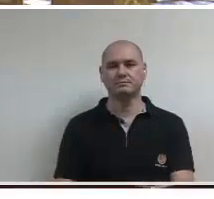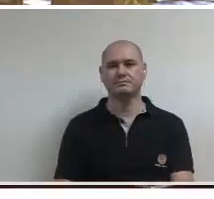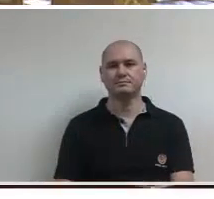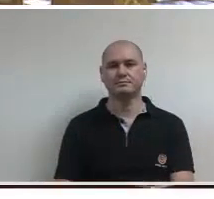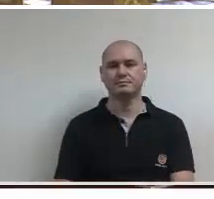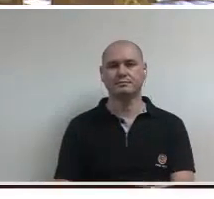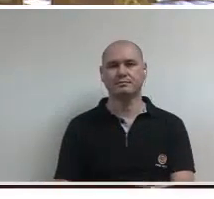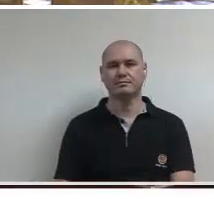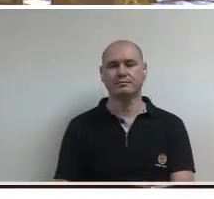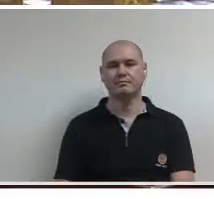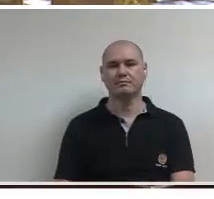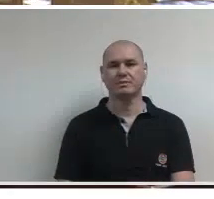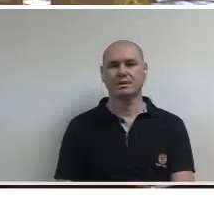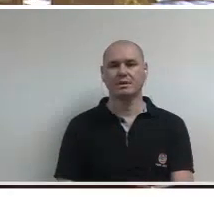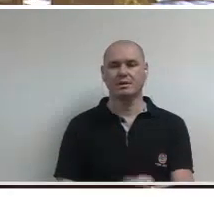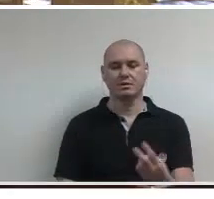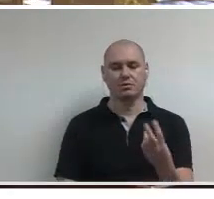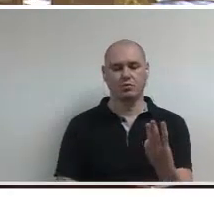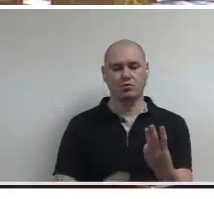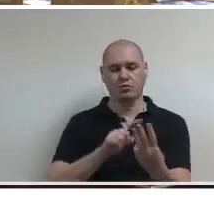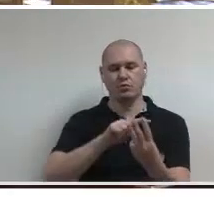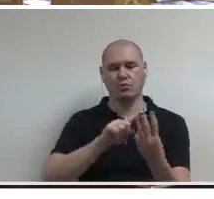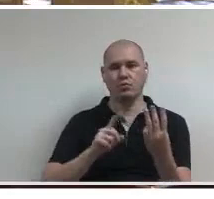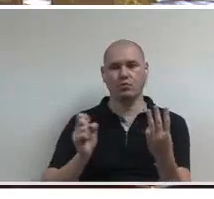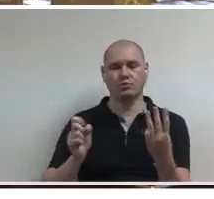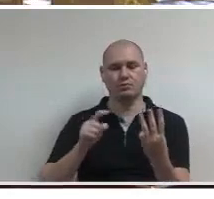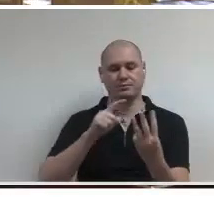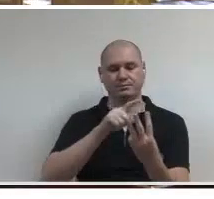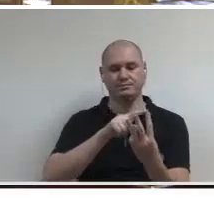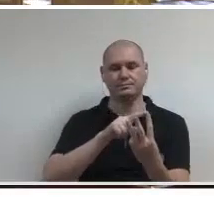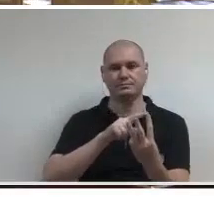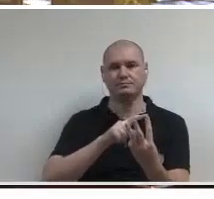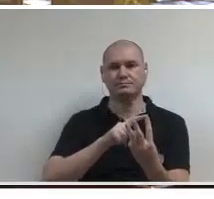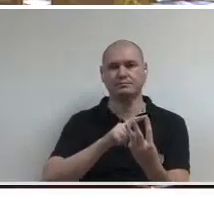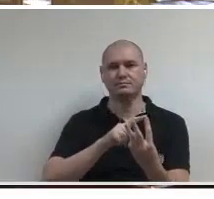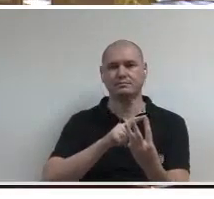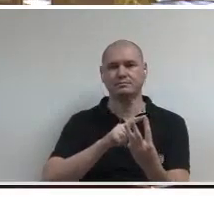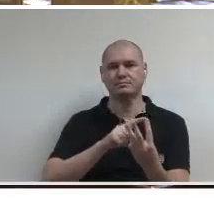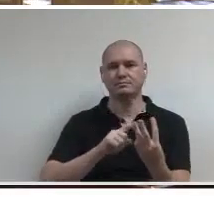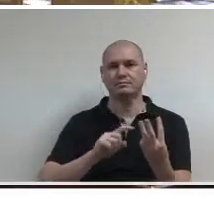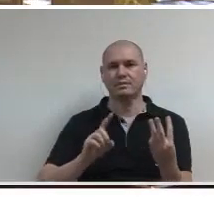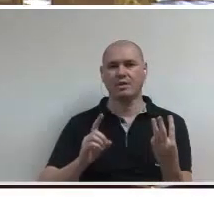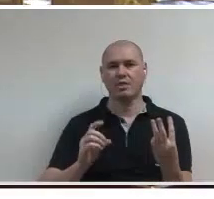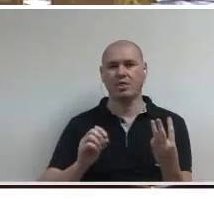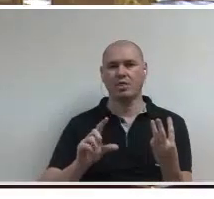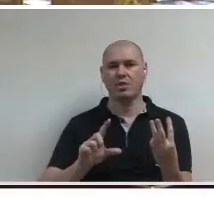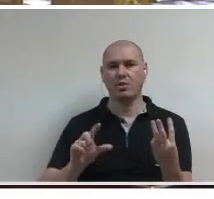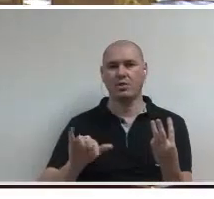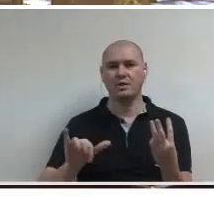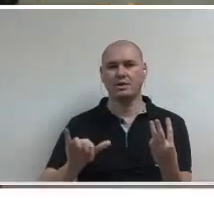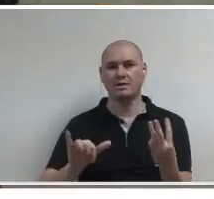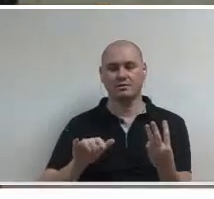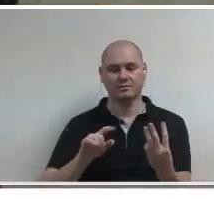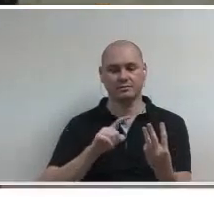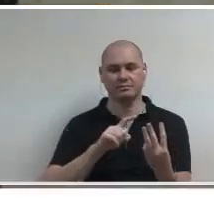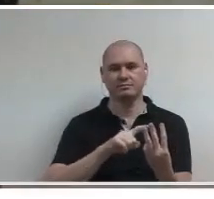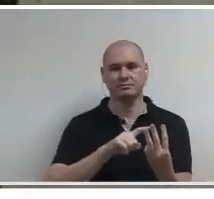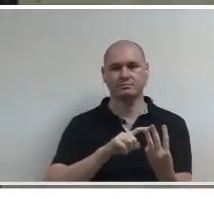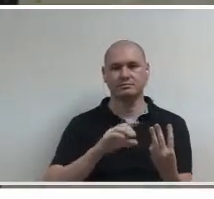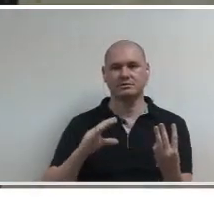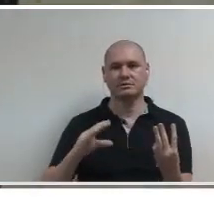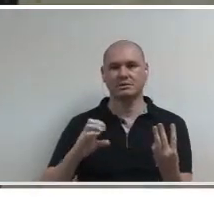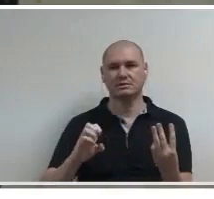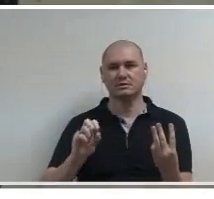a Tecoa. Está conformada por Peterna número 2 Catu abogada Doña